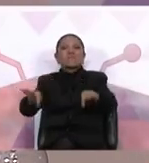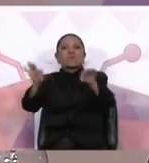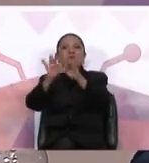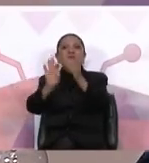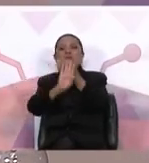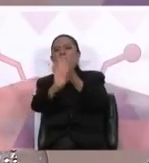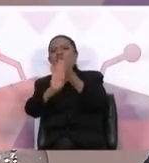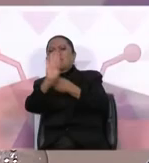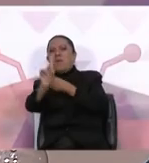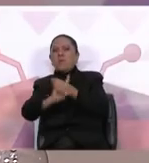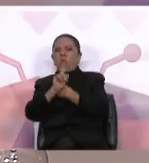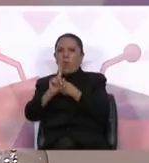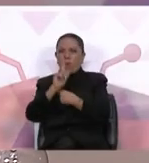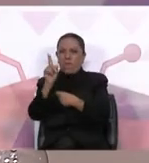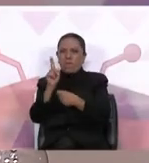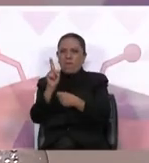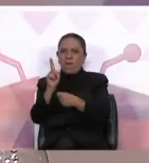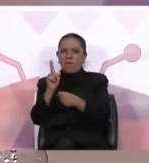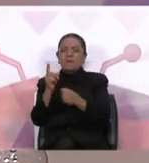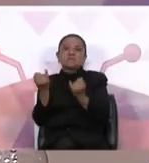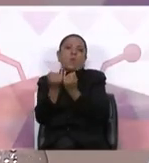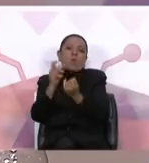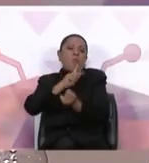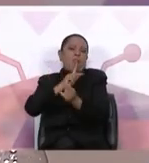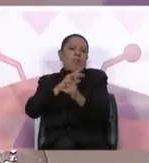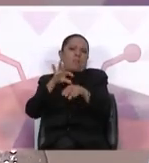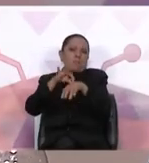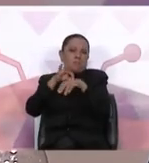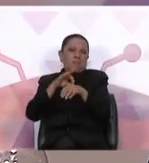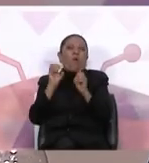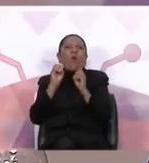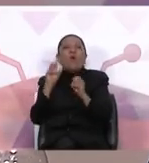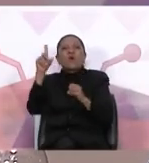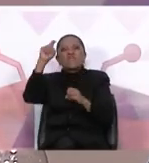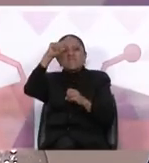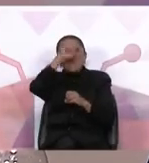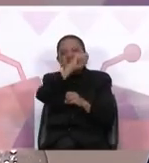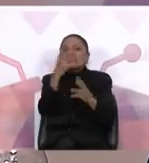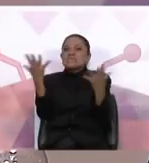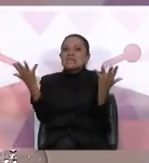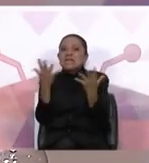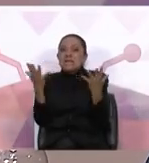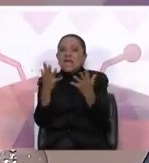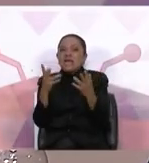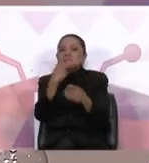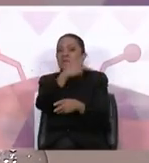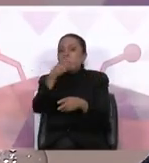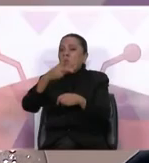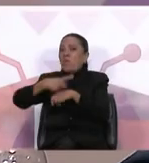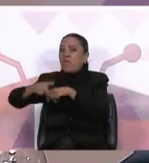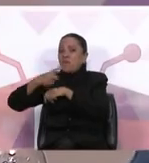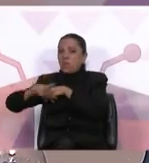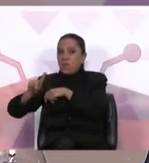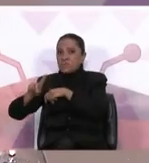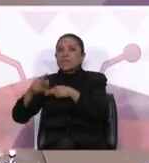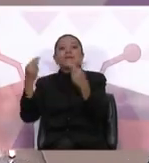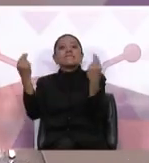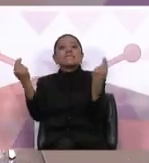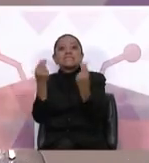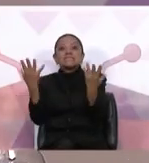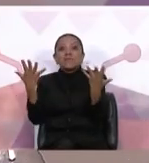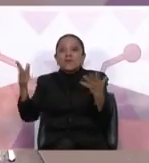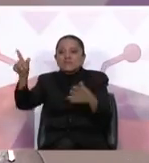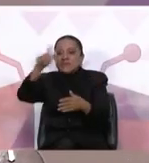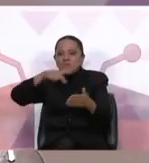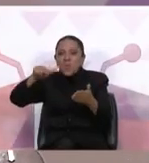tanto personales como la complejidad que genera la propia delincuencia necesitamos crear espacios públicos y